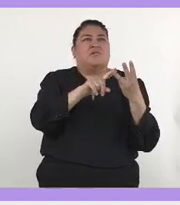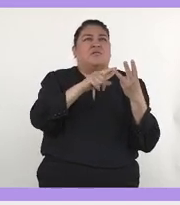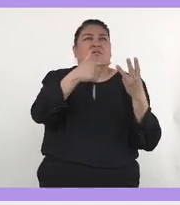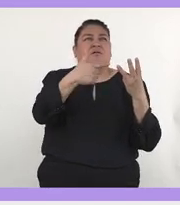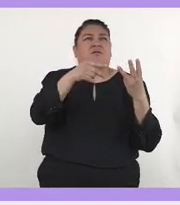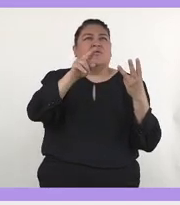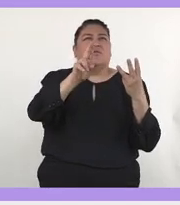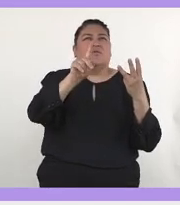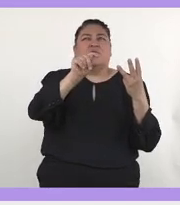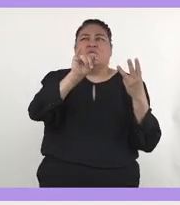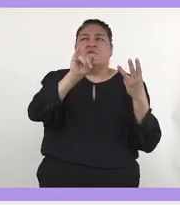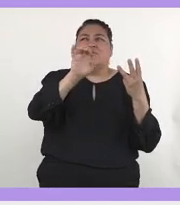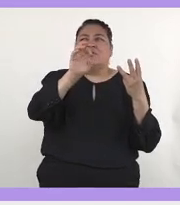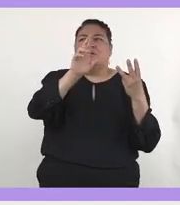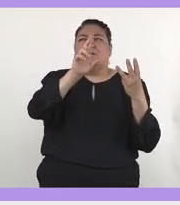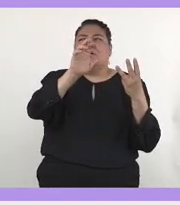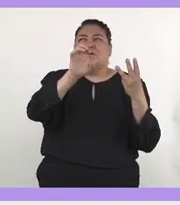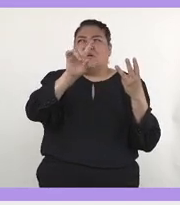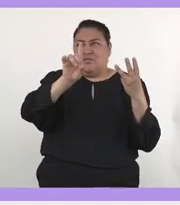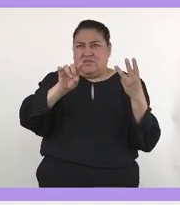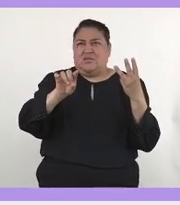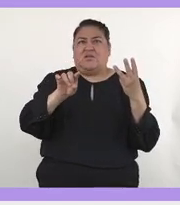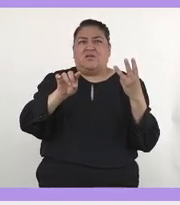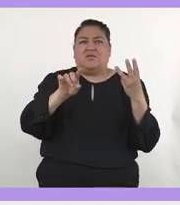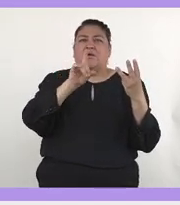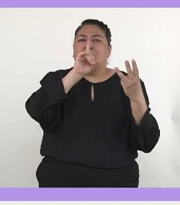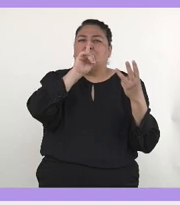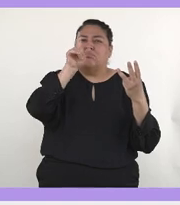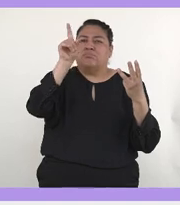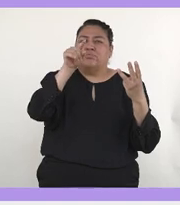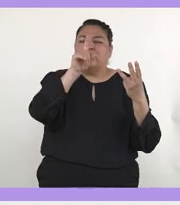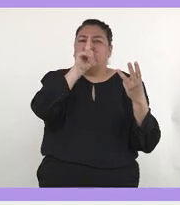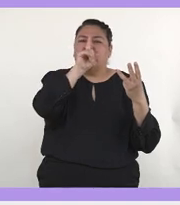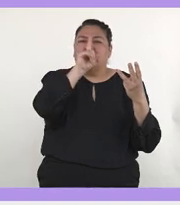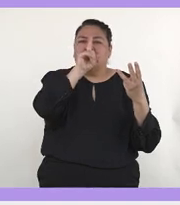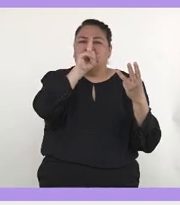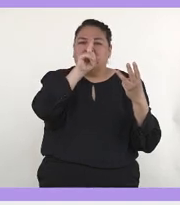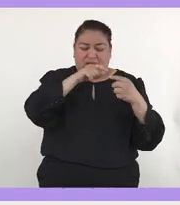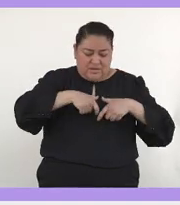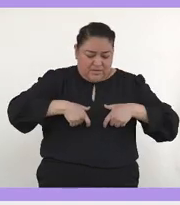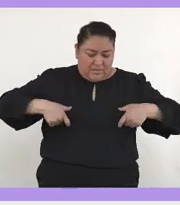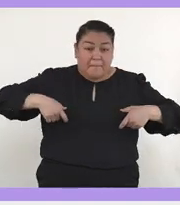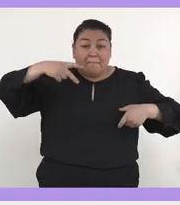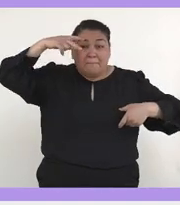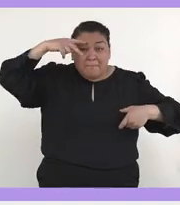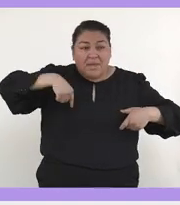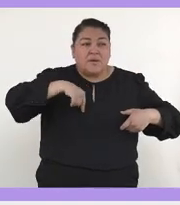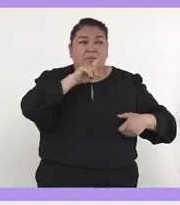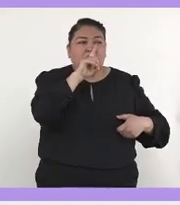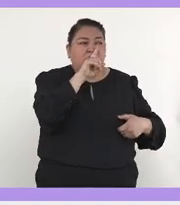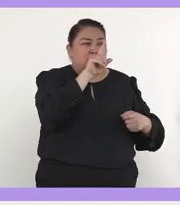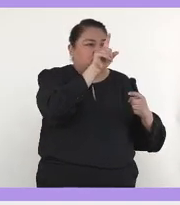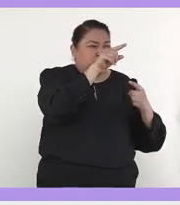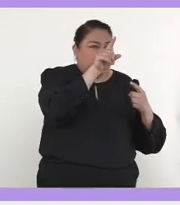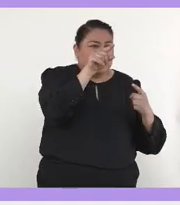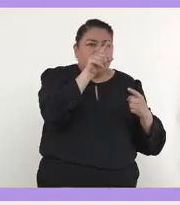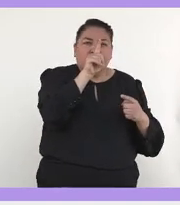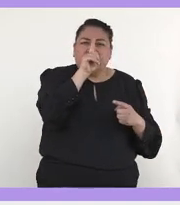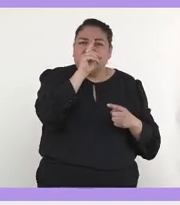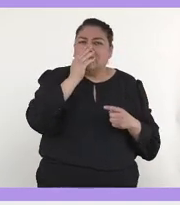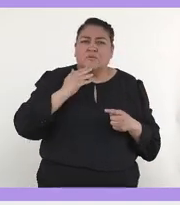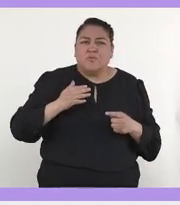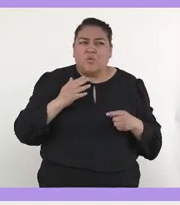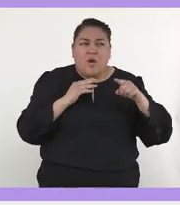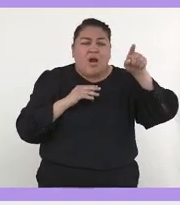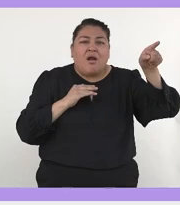quién más estaba por ahí que pudiera tener asientos sin acentos las camisetas de la selección sin acento o sea ustedes se pueden imaginar